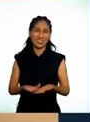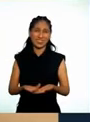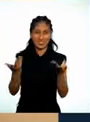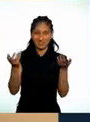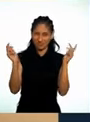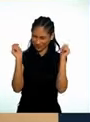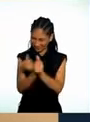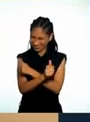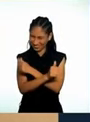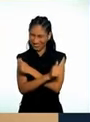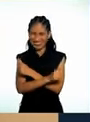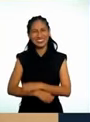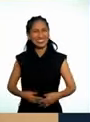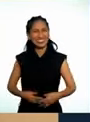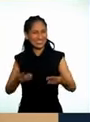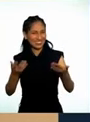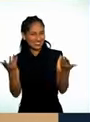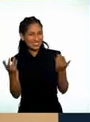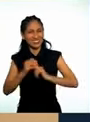sol